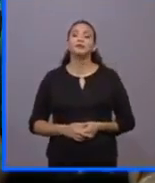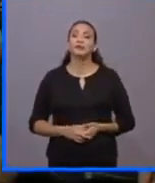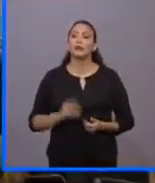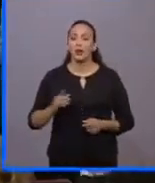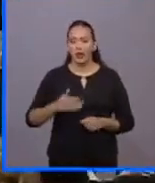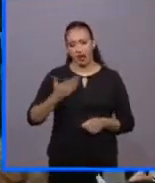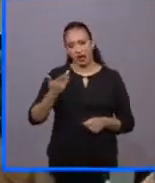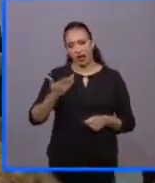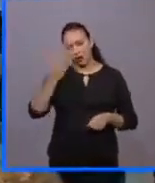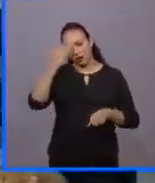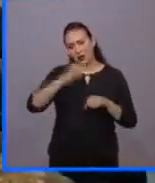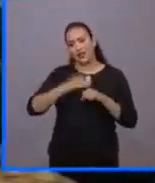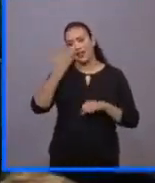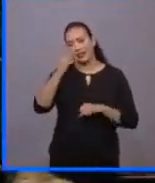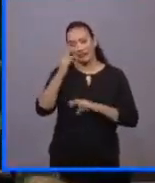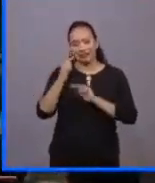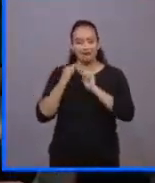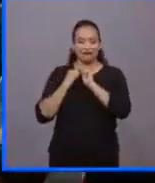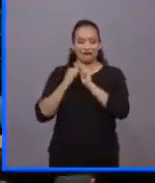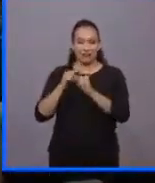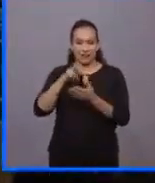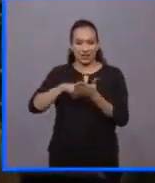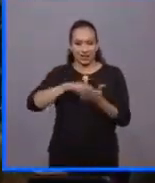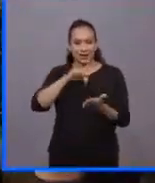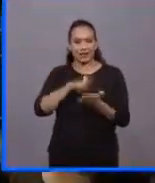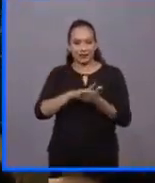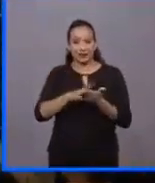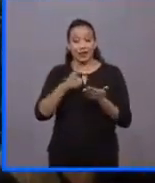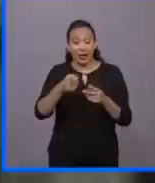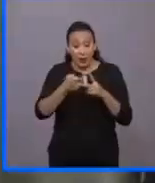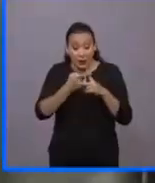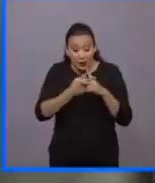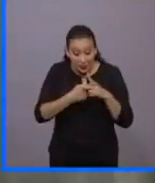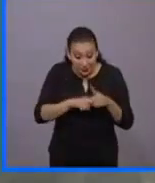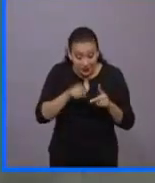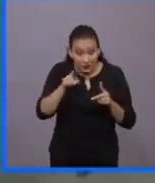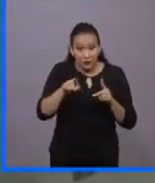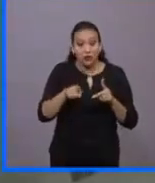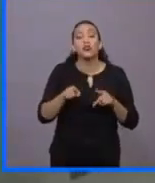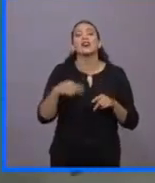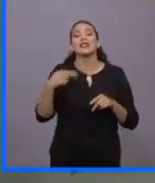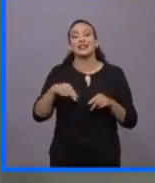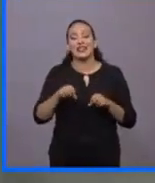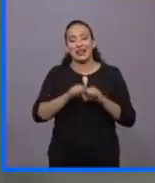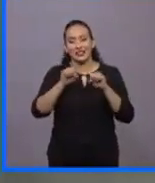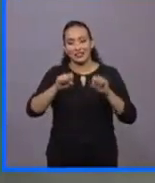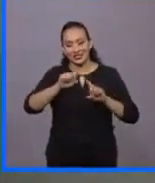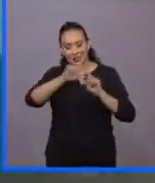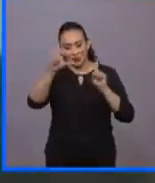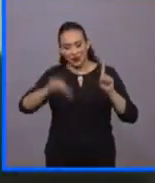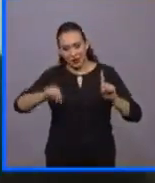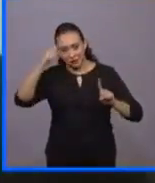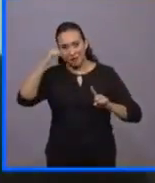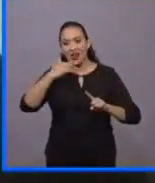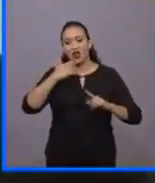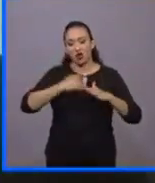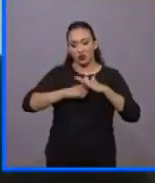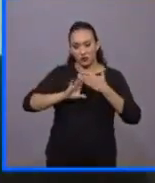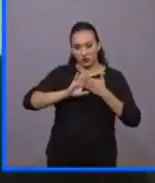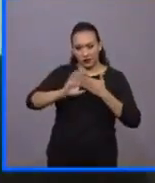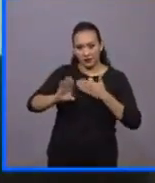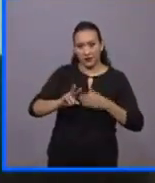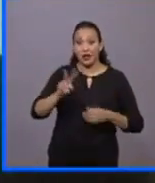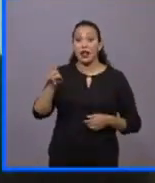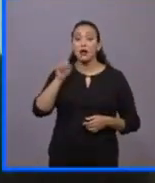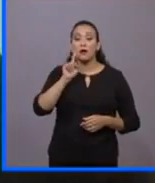de la conmemoración de los 10 años de la reforma constitucional que dio origen al Sistema Nacional Anticorrupción, Vania